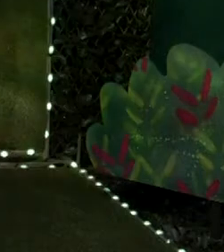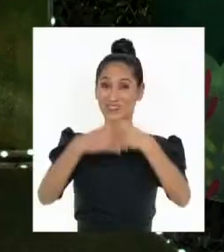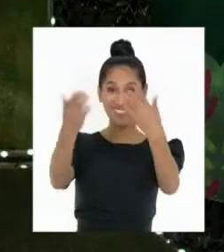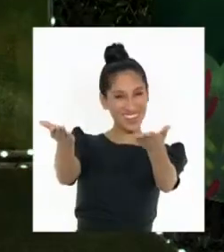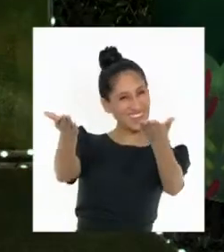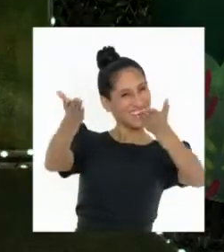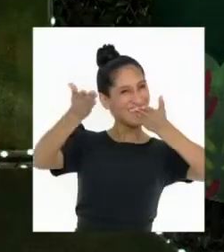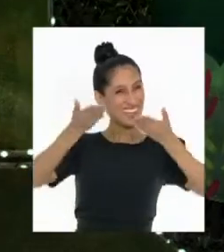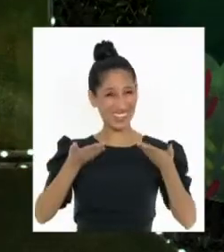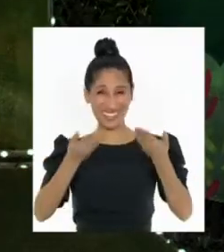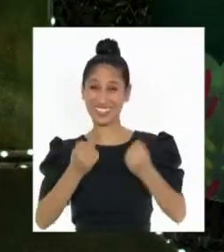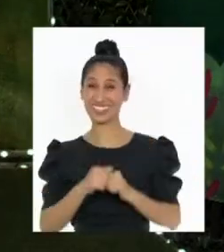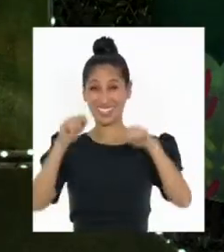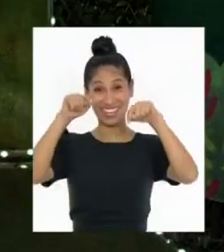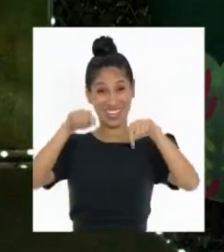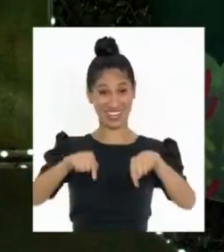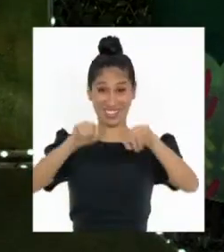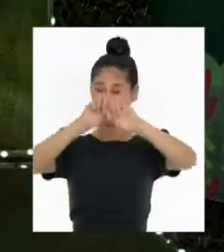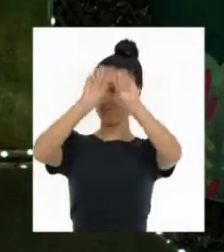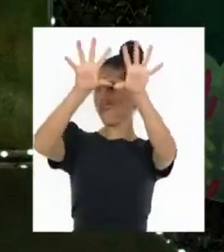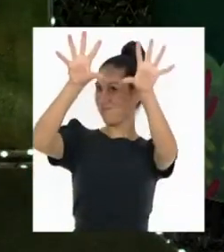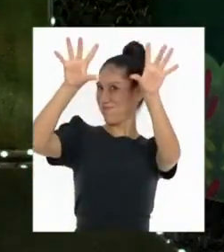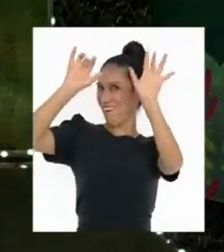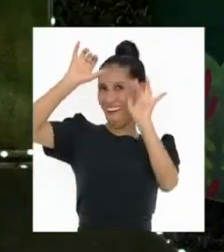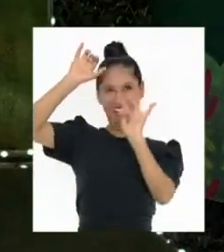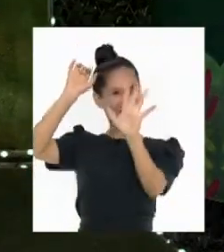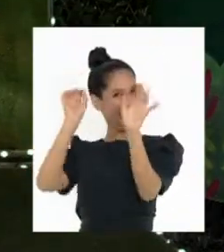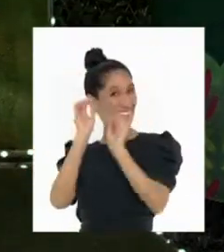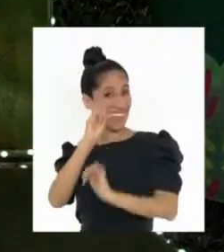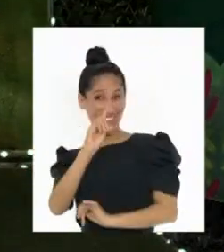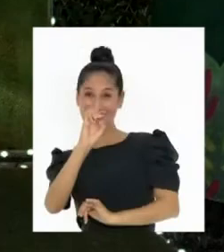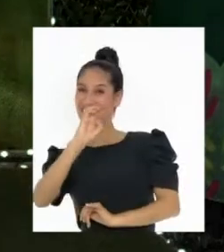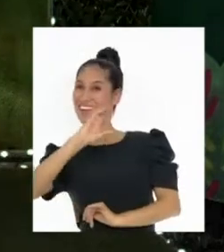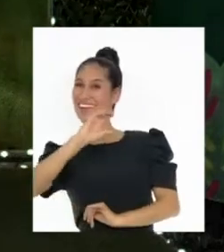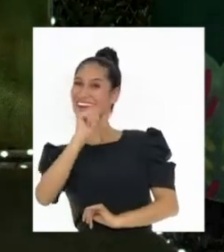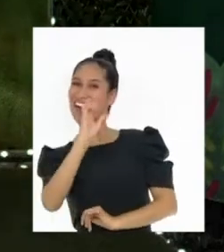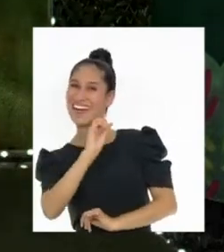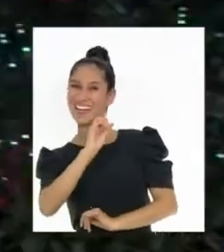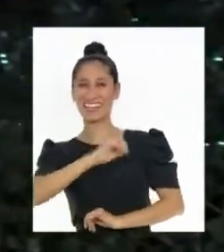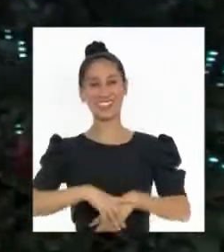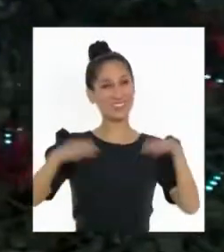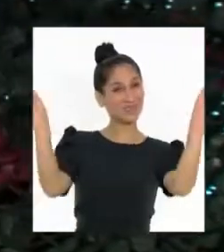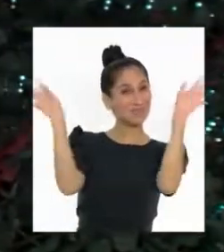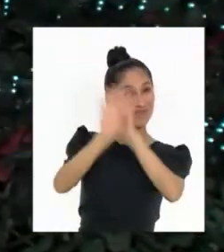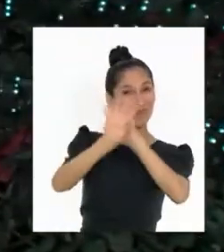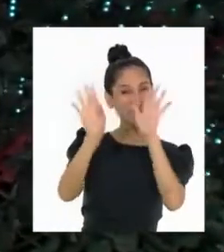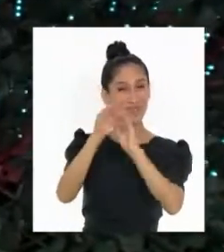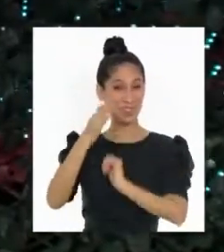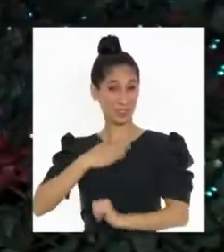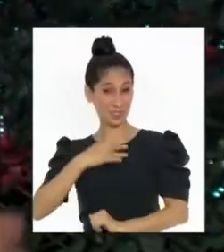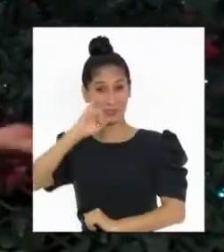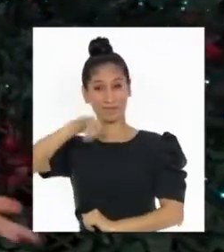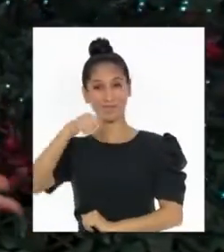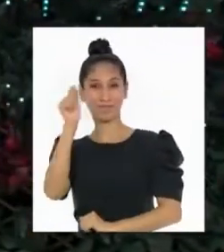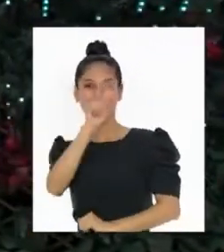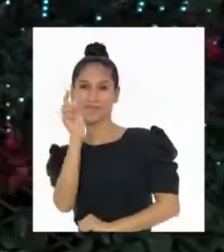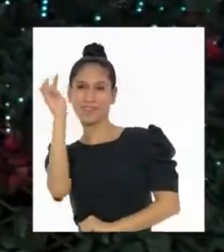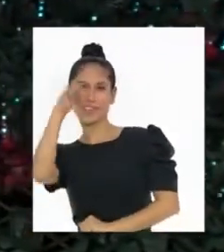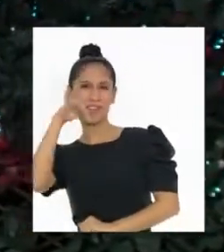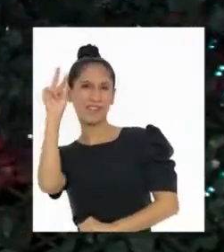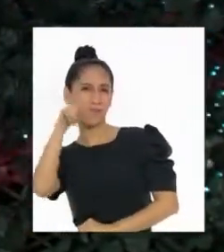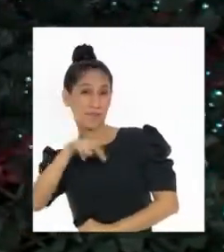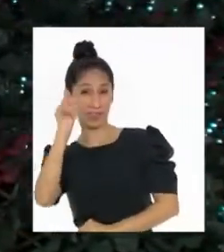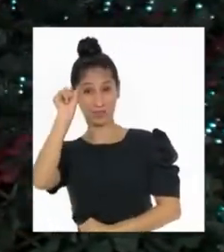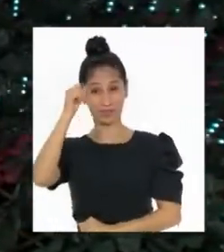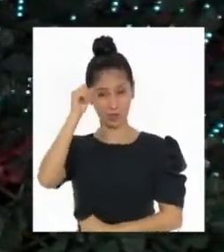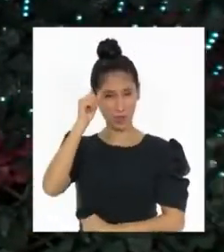Bienvenidos y bienvenidas al mágico mundo de The Cow. Hola, yo soy Jazmín. Y recuerda que